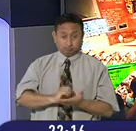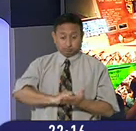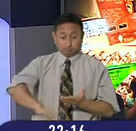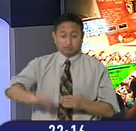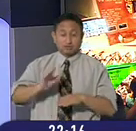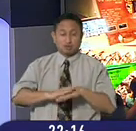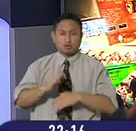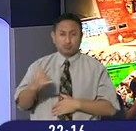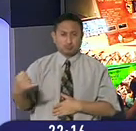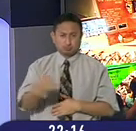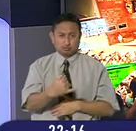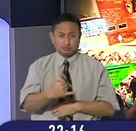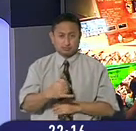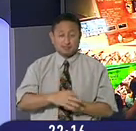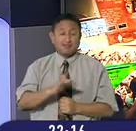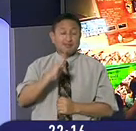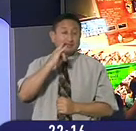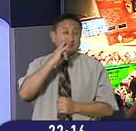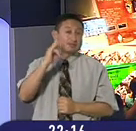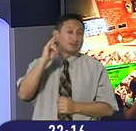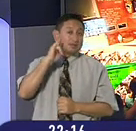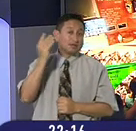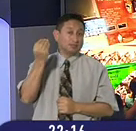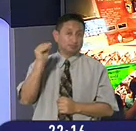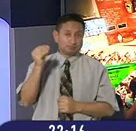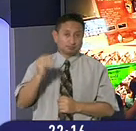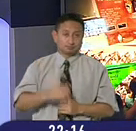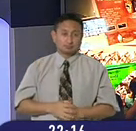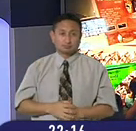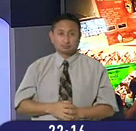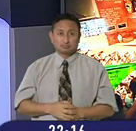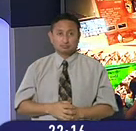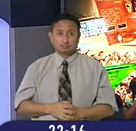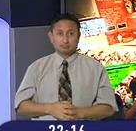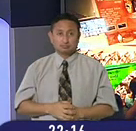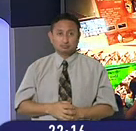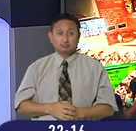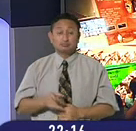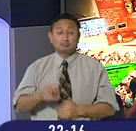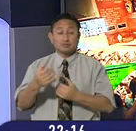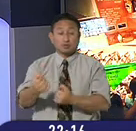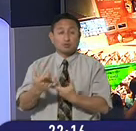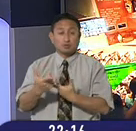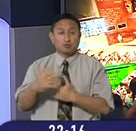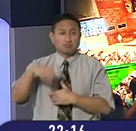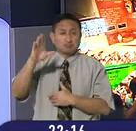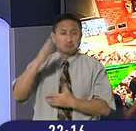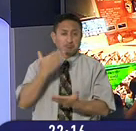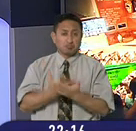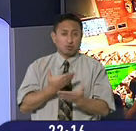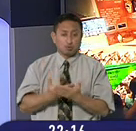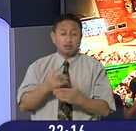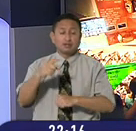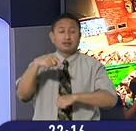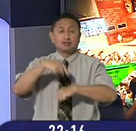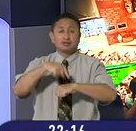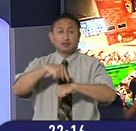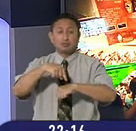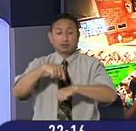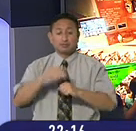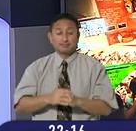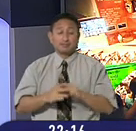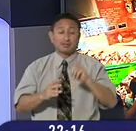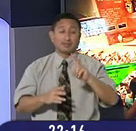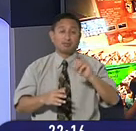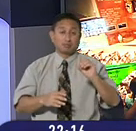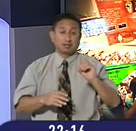producto de violación para niñas, adolescentes y mujeres. El informe de mayoría propone una temporalidad que va de